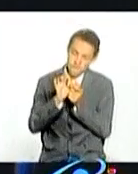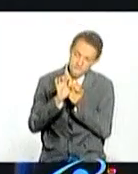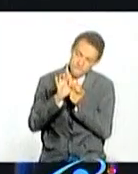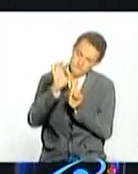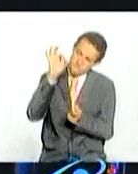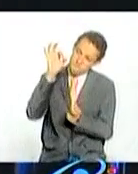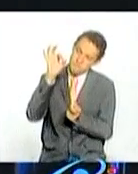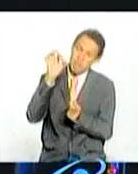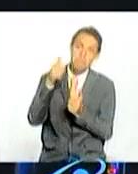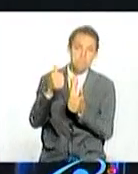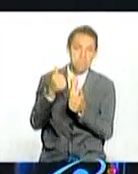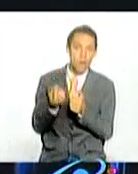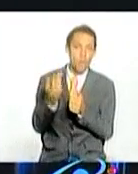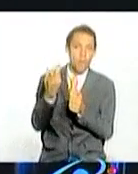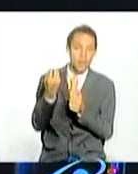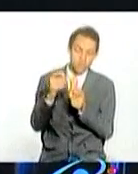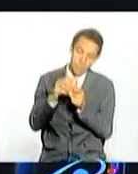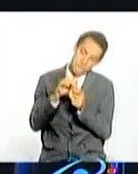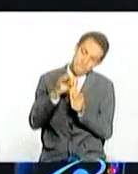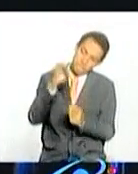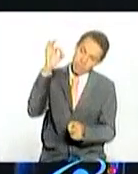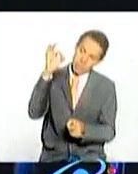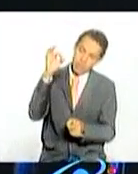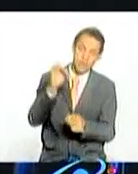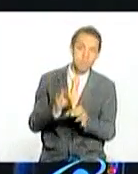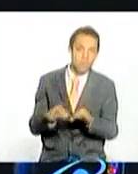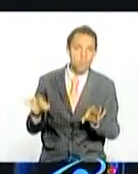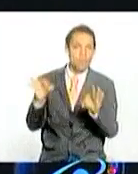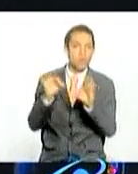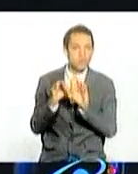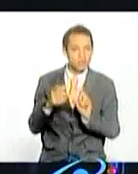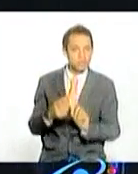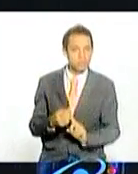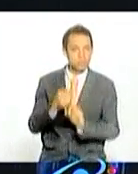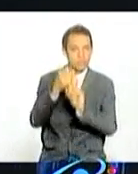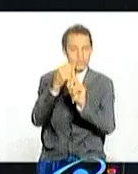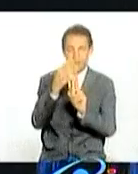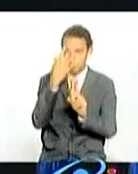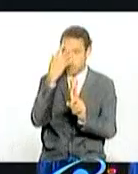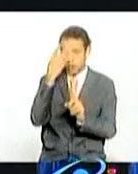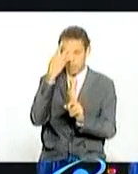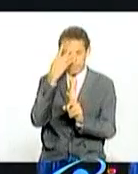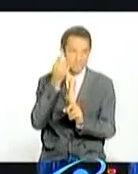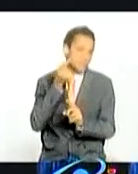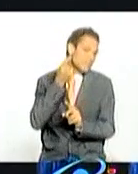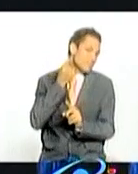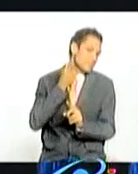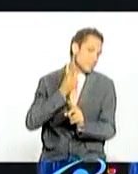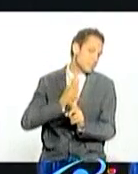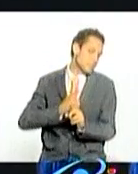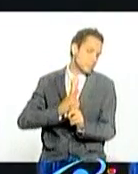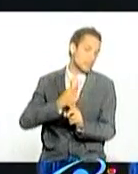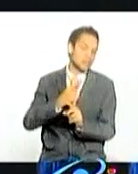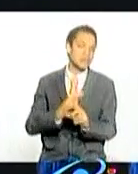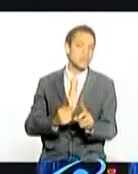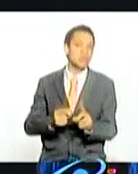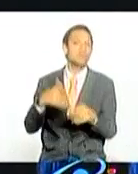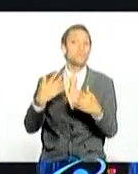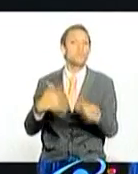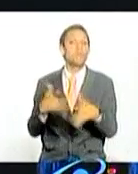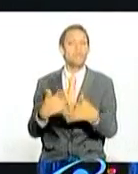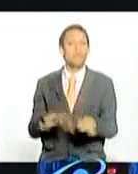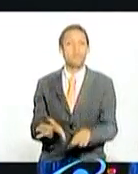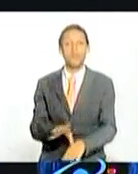Doppler. ¿Por qué es importante? Porque esta es una de las arterias que nos